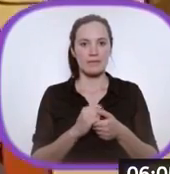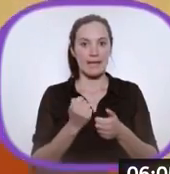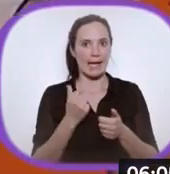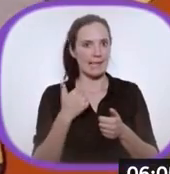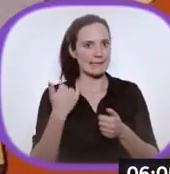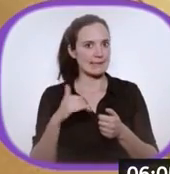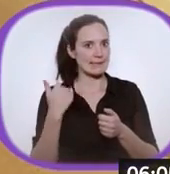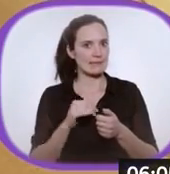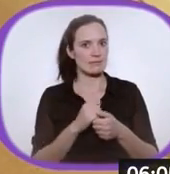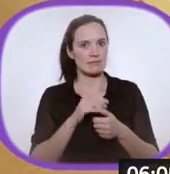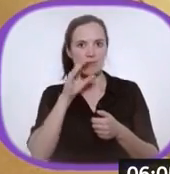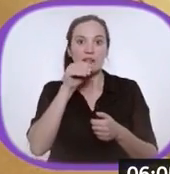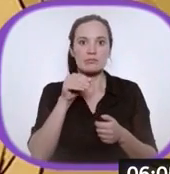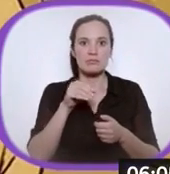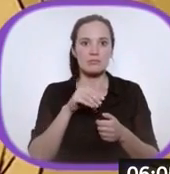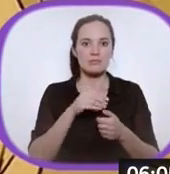Estuvimos cerca.